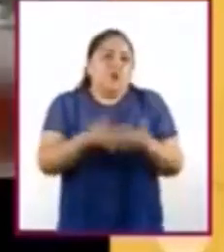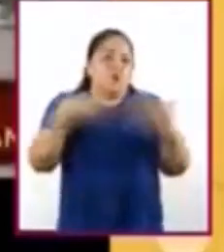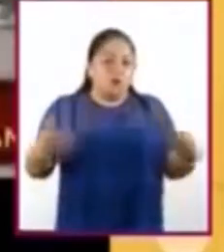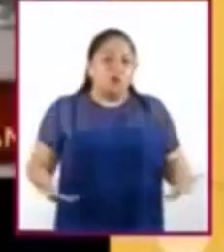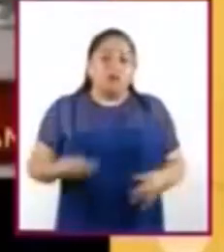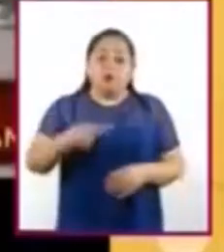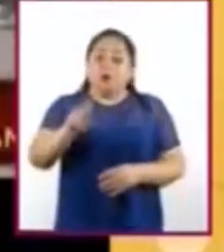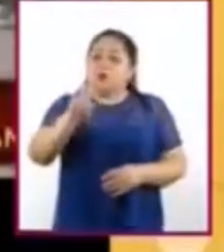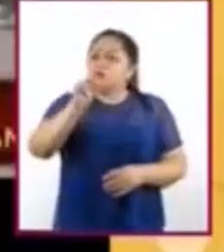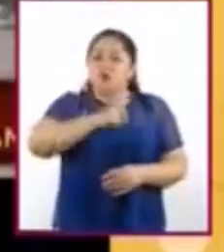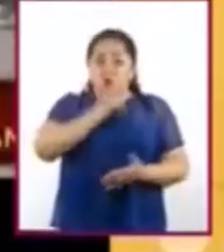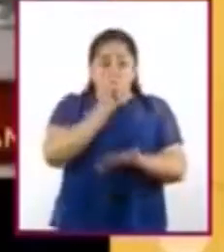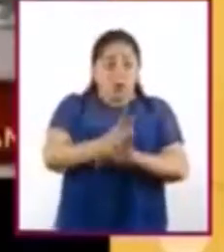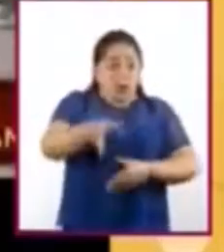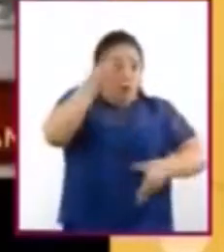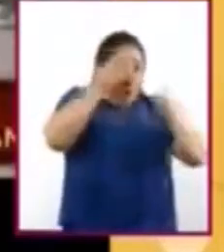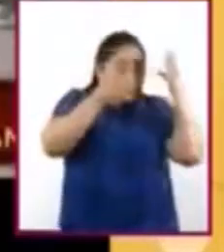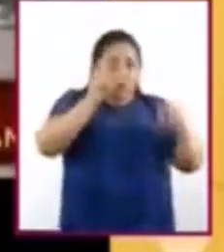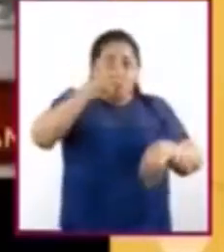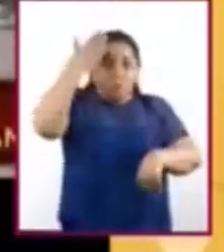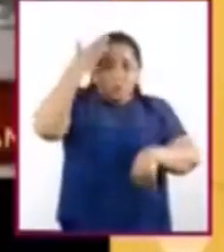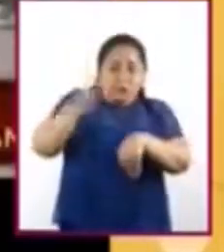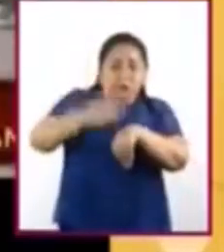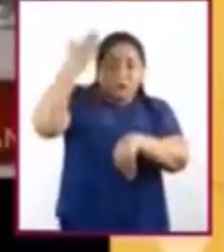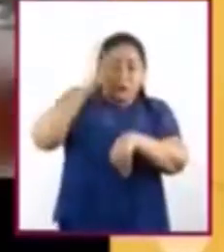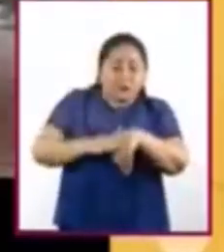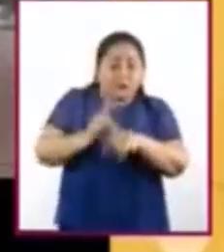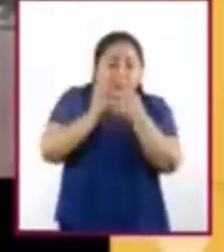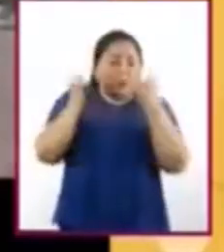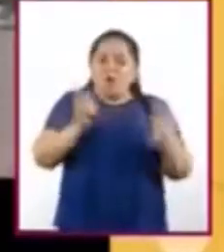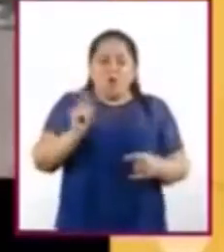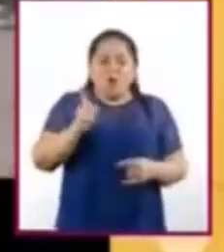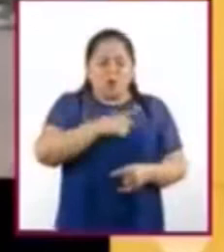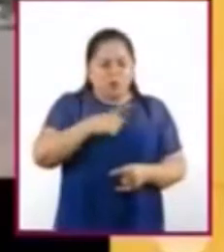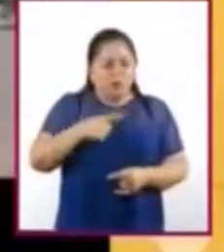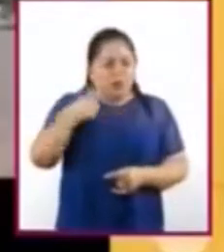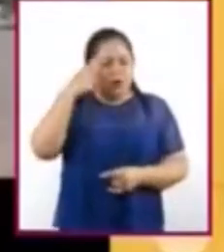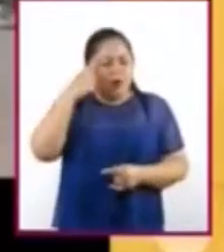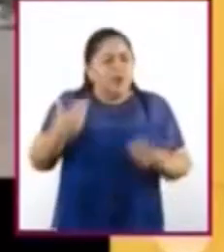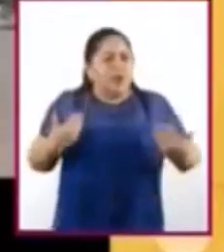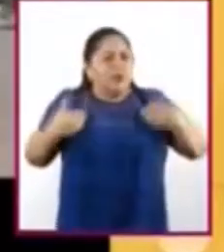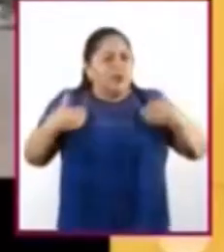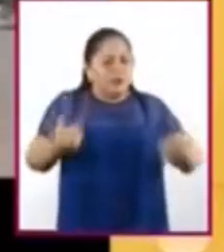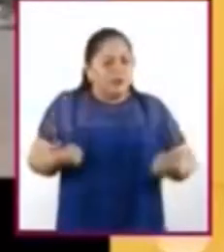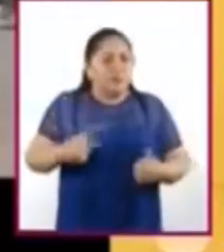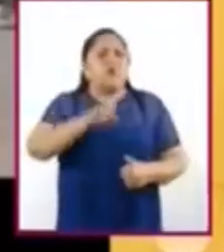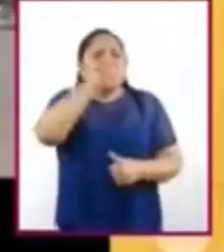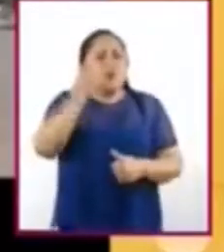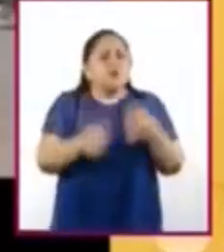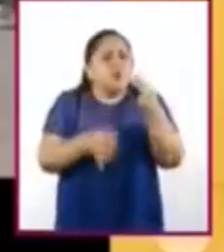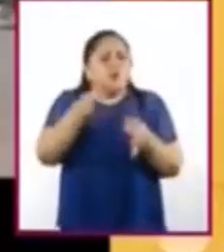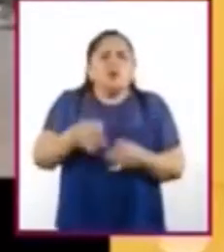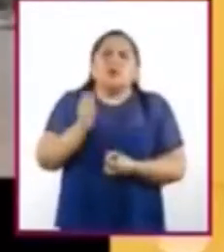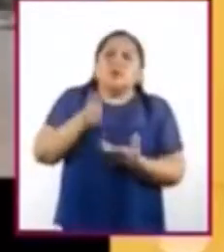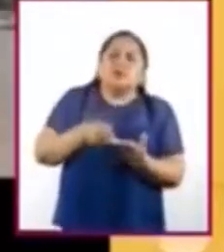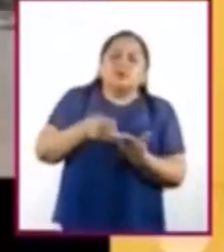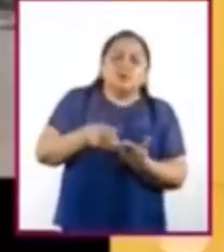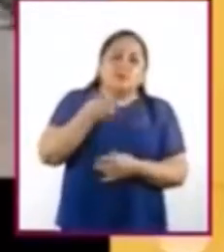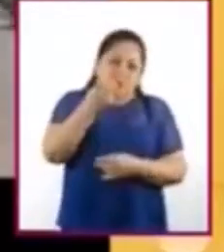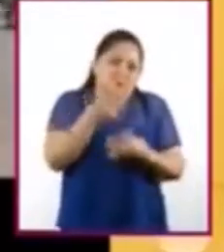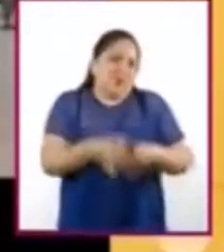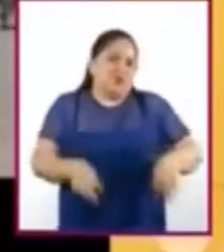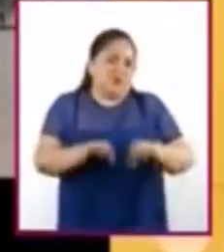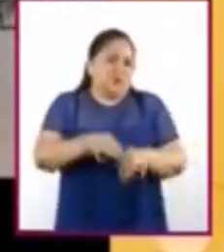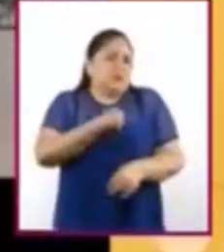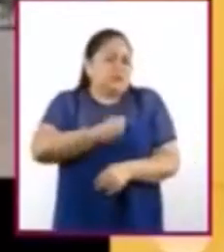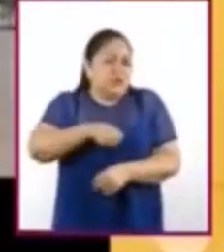sea nada más aprender de memoria la historia por aprenderla, sino reflexionar, incluso criticarla. Yo creo que eso es muy, muy importante, muy